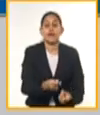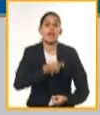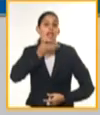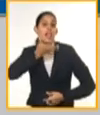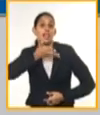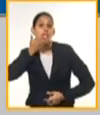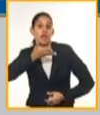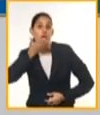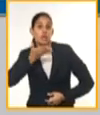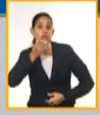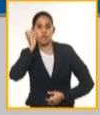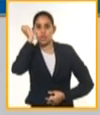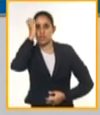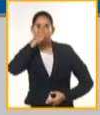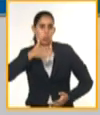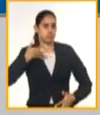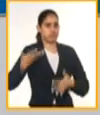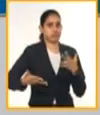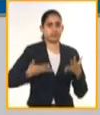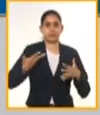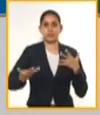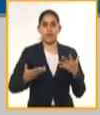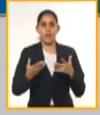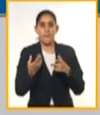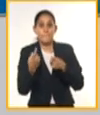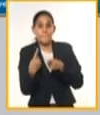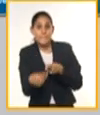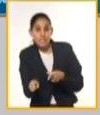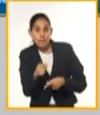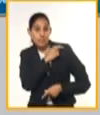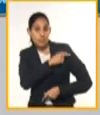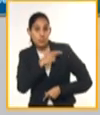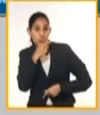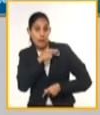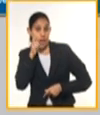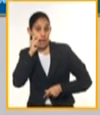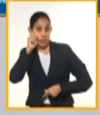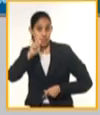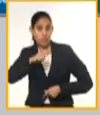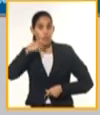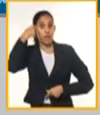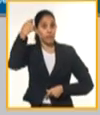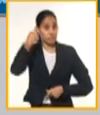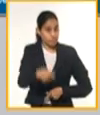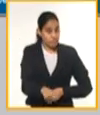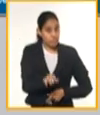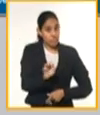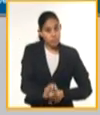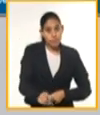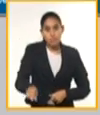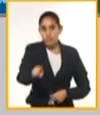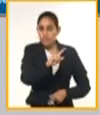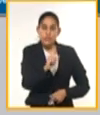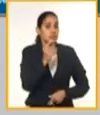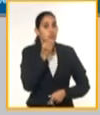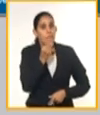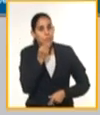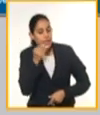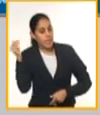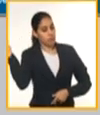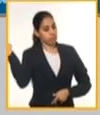alocado, pero Vance le dijo cosas muy claras a Zelensky. No puedes llegar aquí